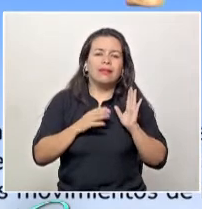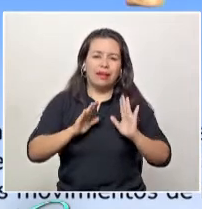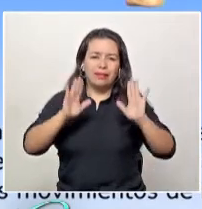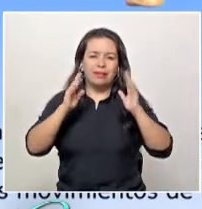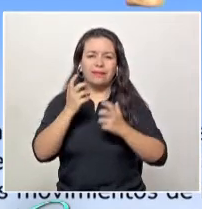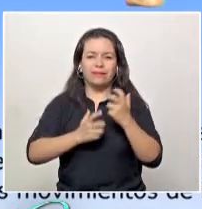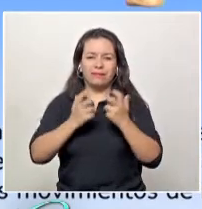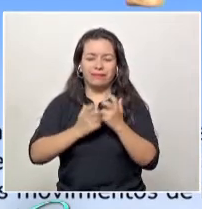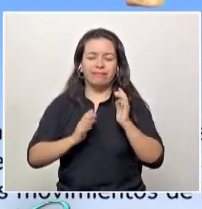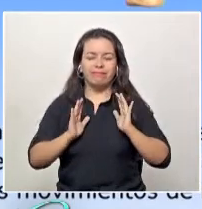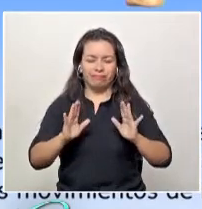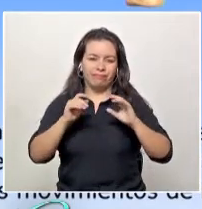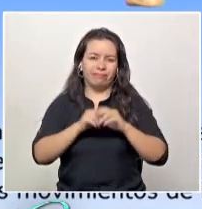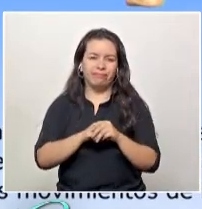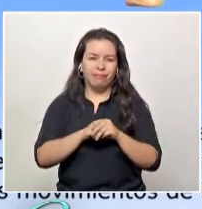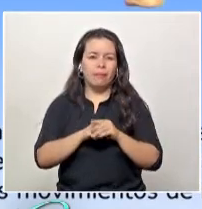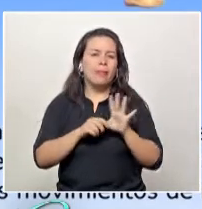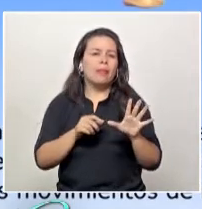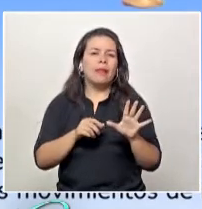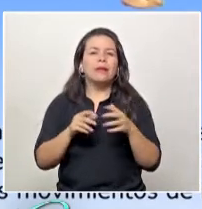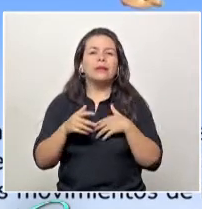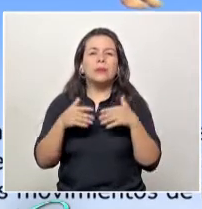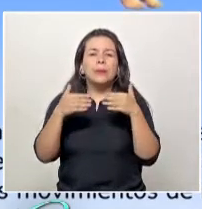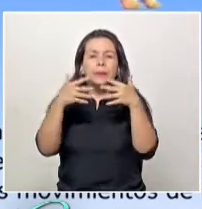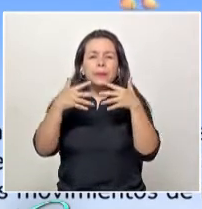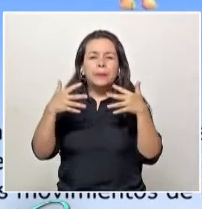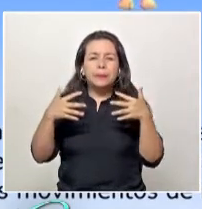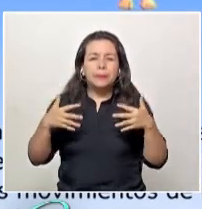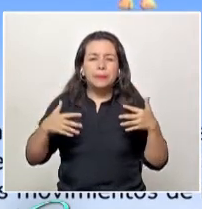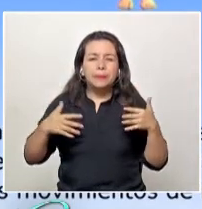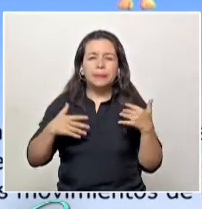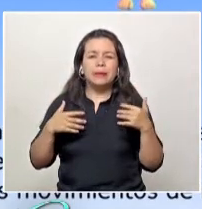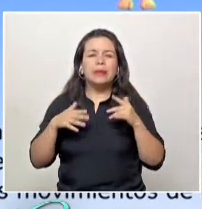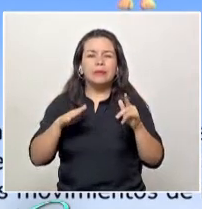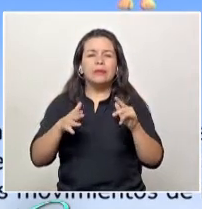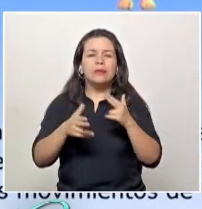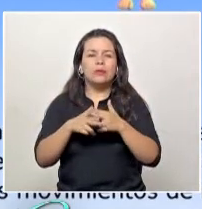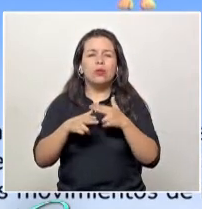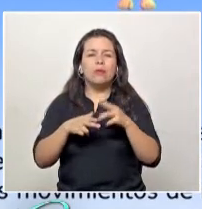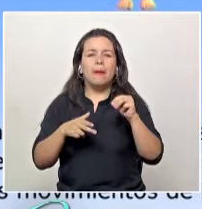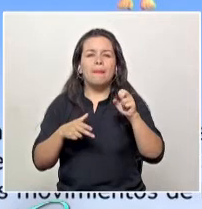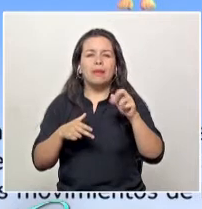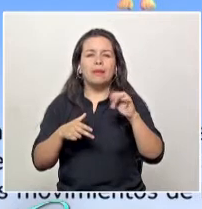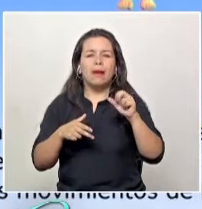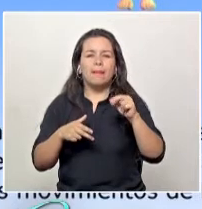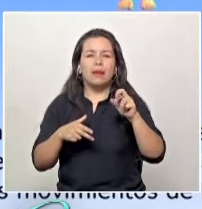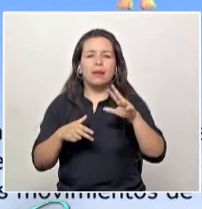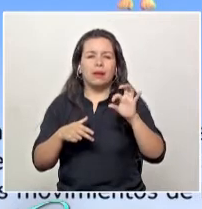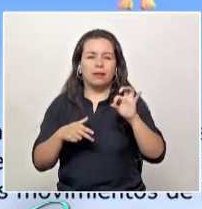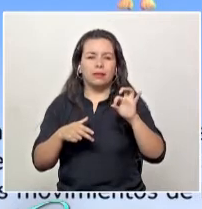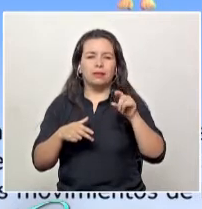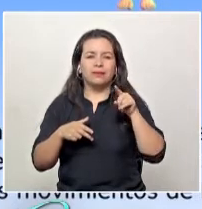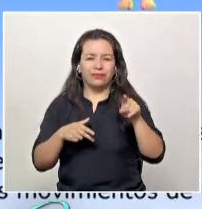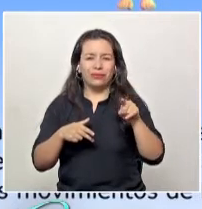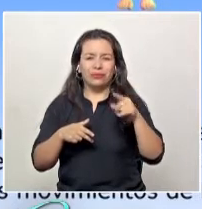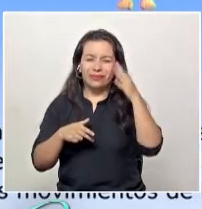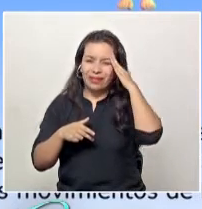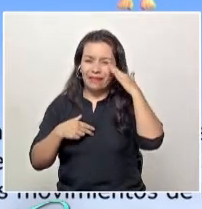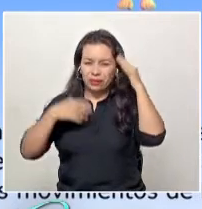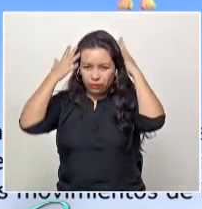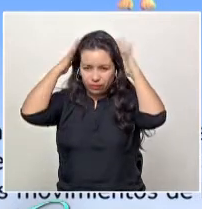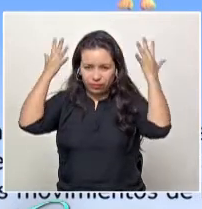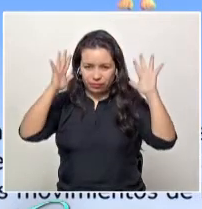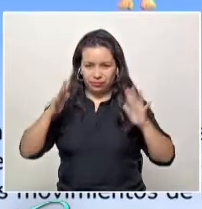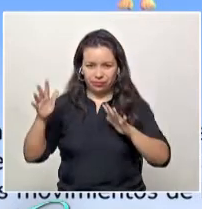sistema. Entonces, vamos a suponer que todas esas rayitas de costillas se llaman en neurología metámeras, son dermatomas, como el mapa del sistema